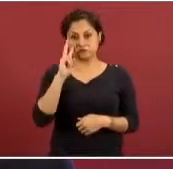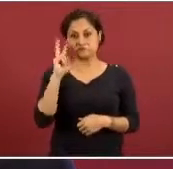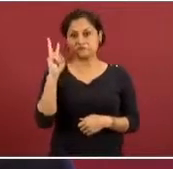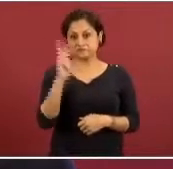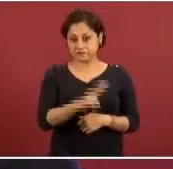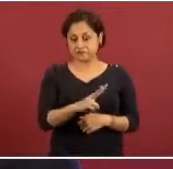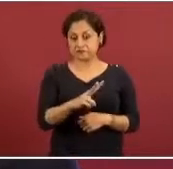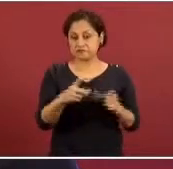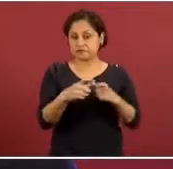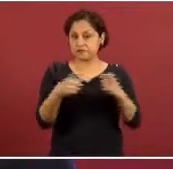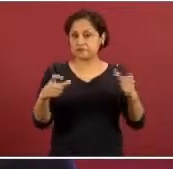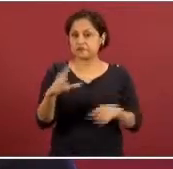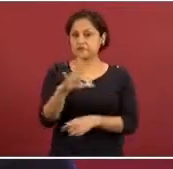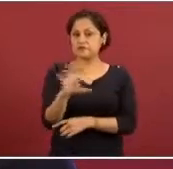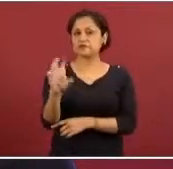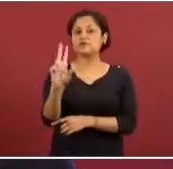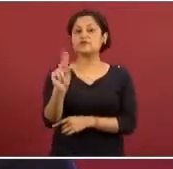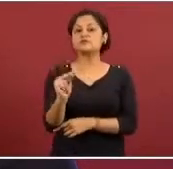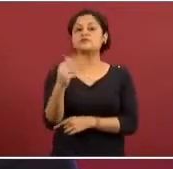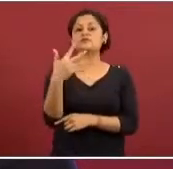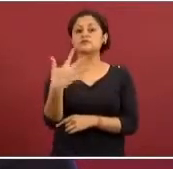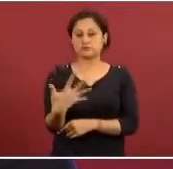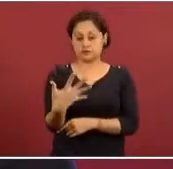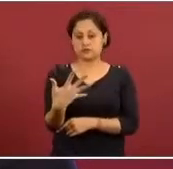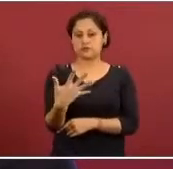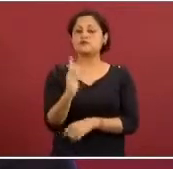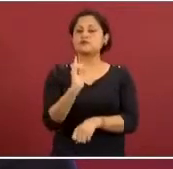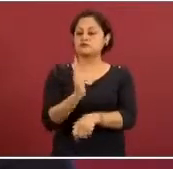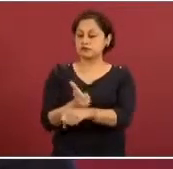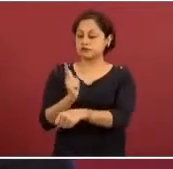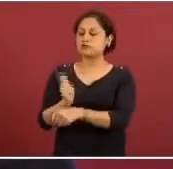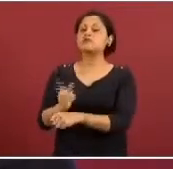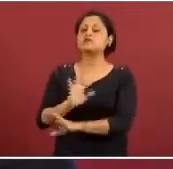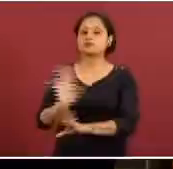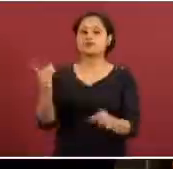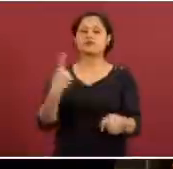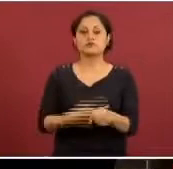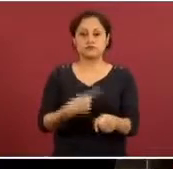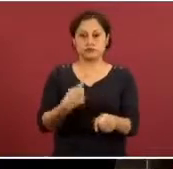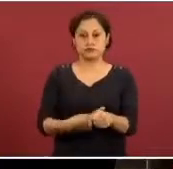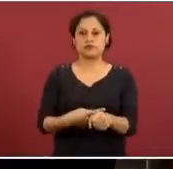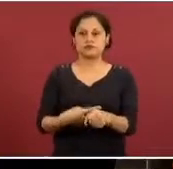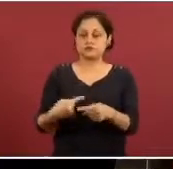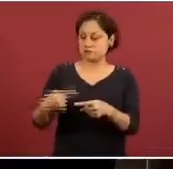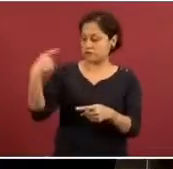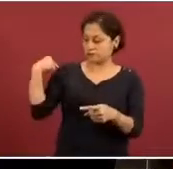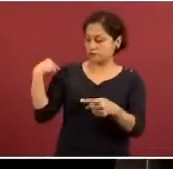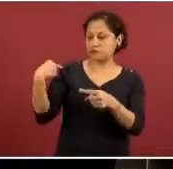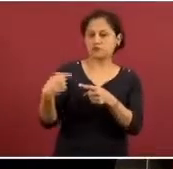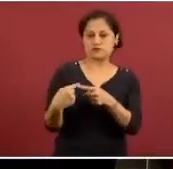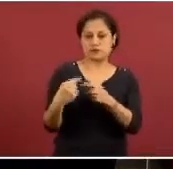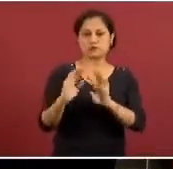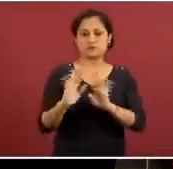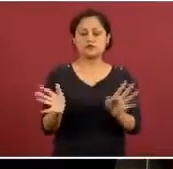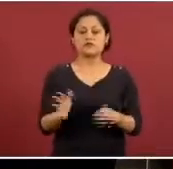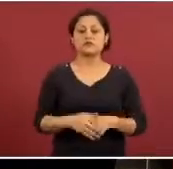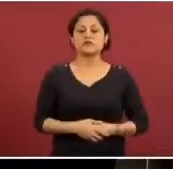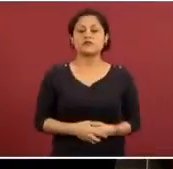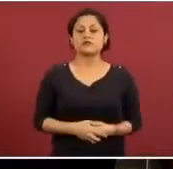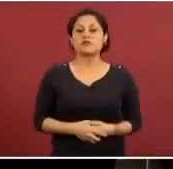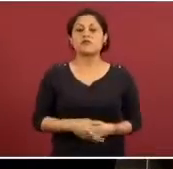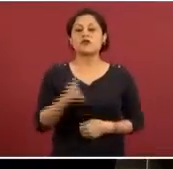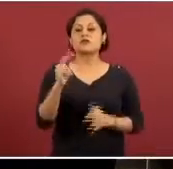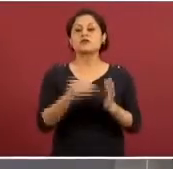tenemos 585 casos confirmados hasta el día de hoy. Se han presentado